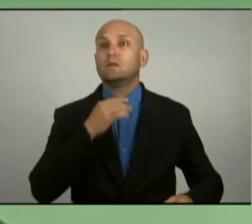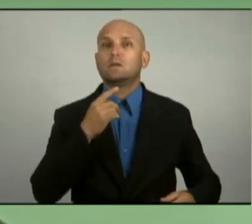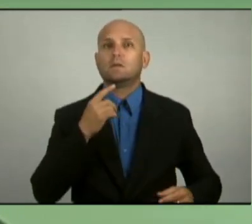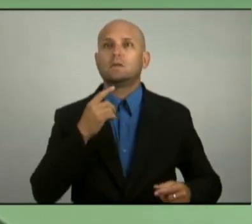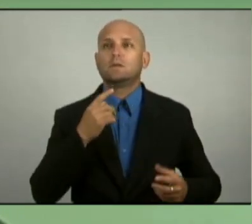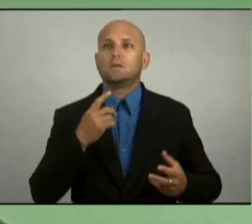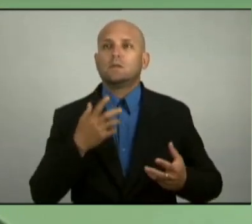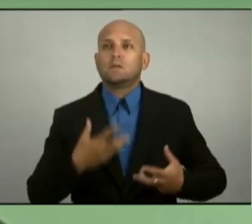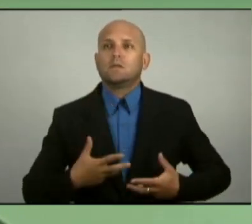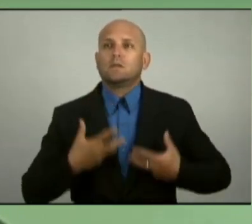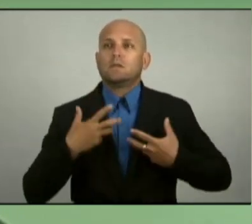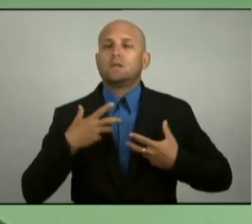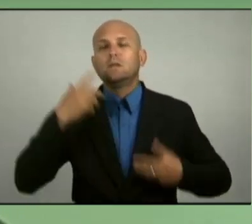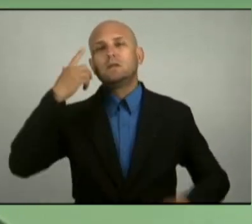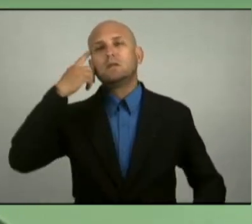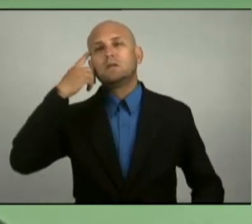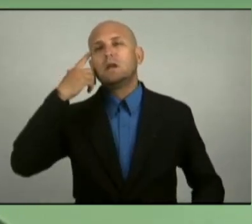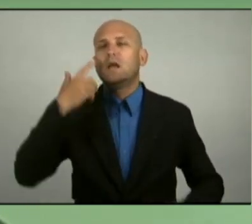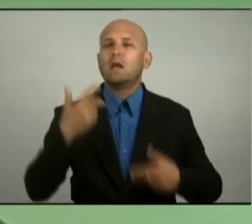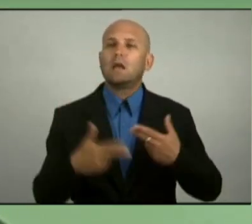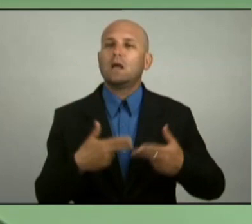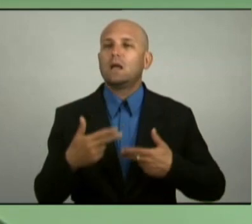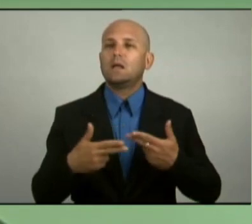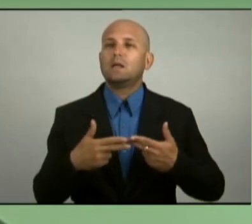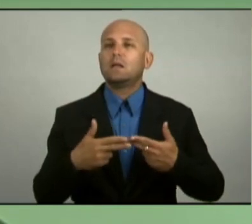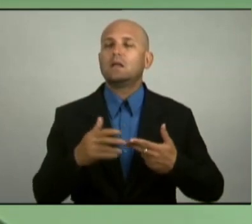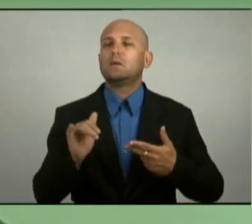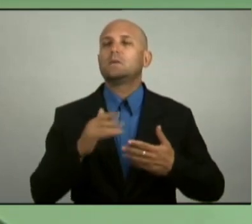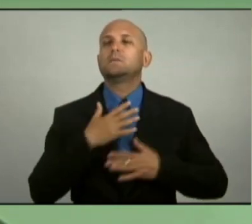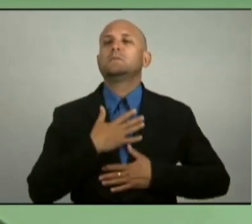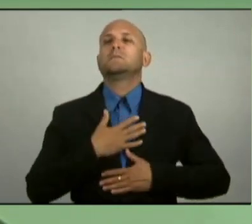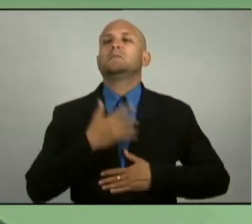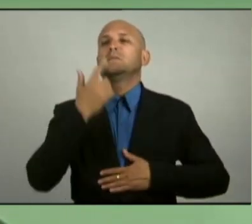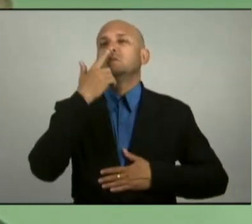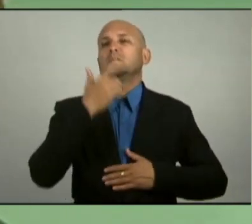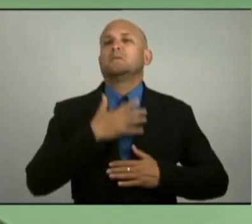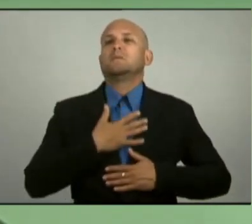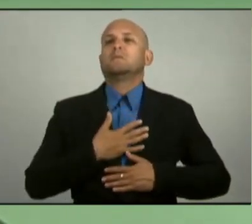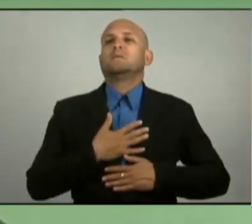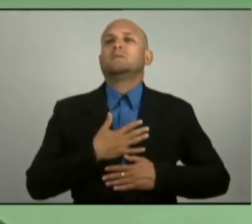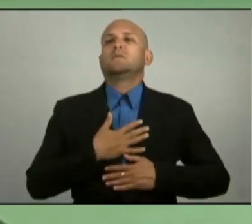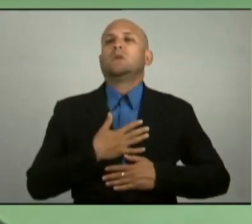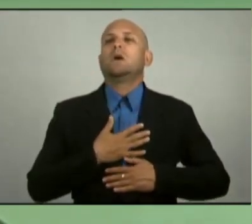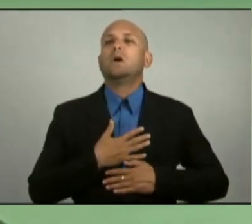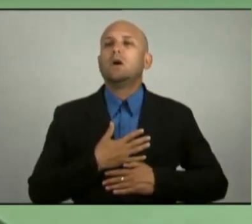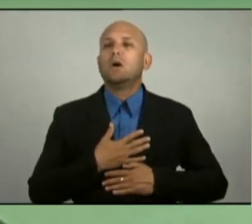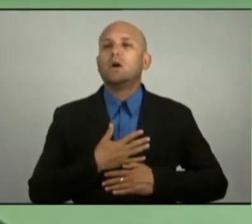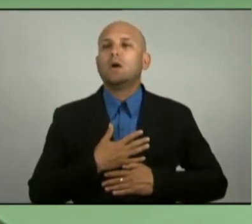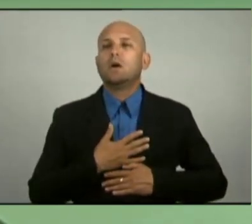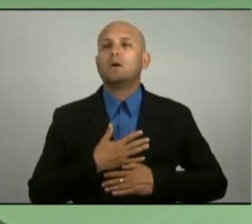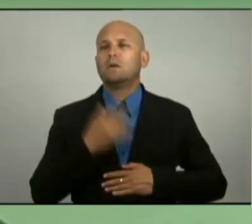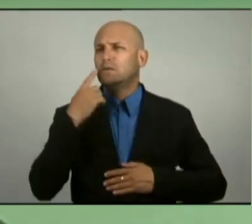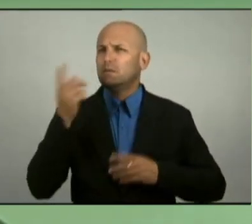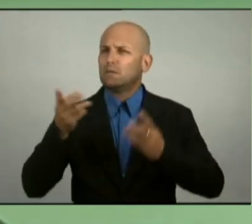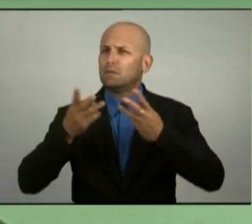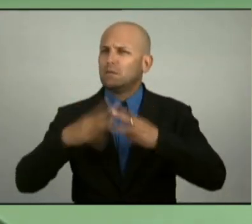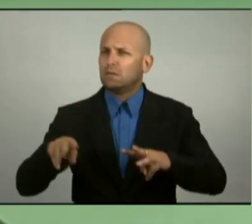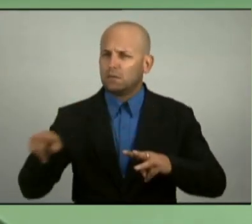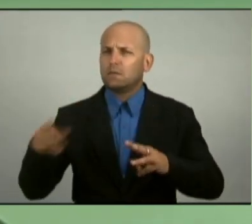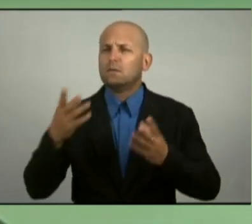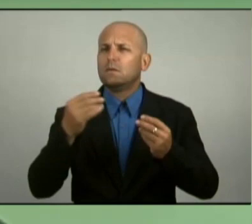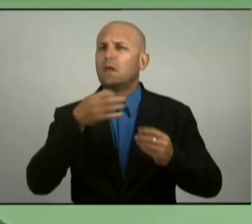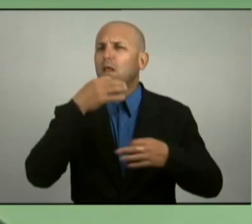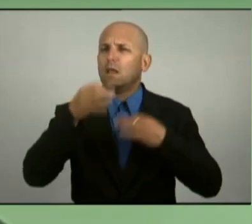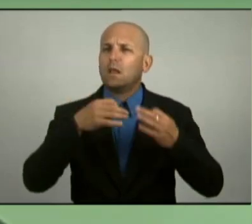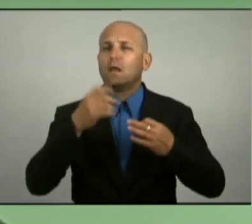tenso podemos utilizar eh algún ejercicio de relajación que hay muchísimo en la en el internet podemos Descargar alguno